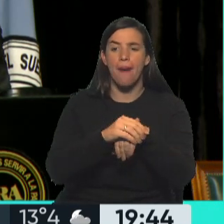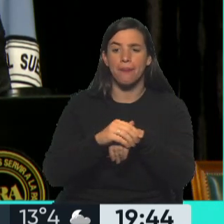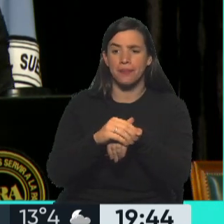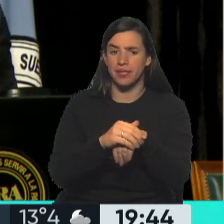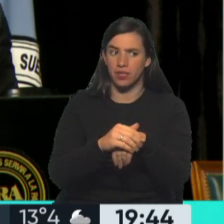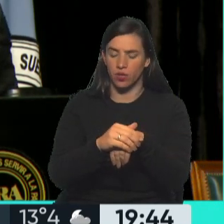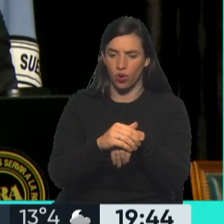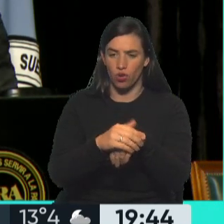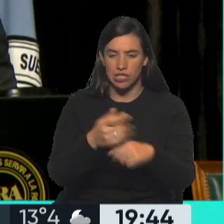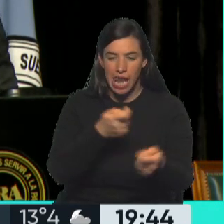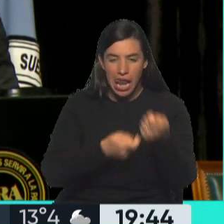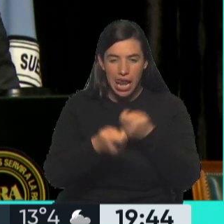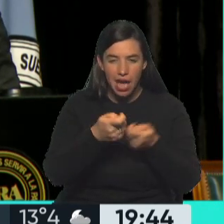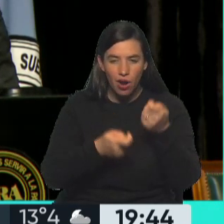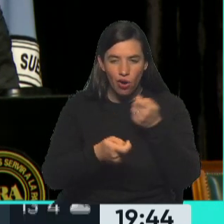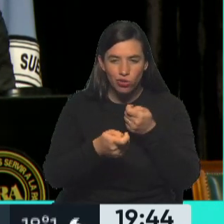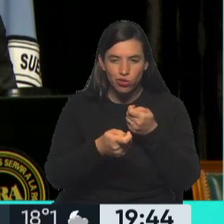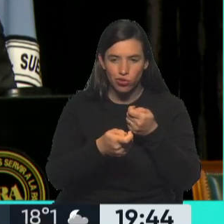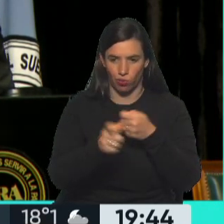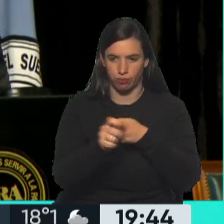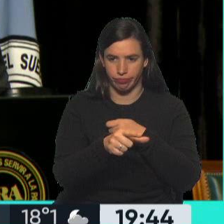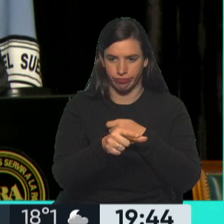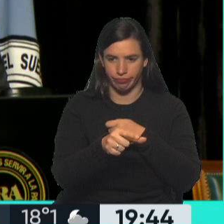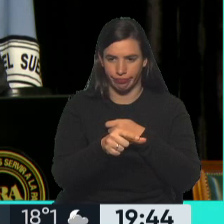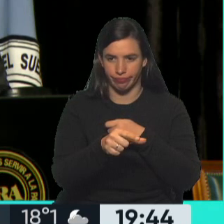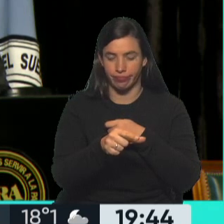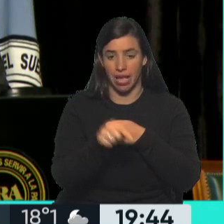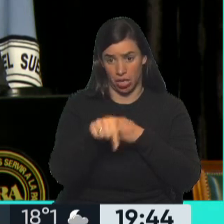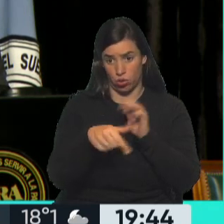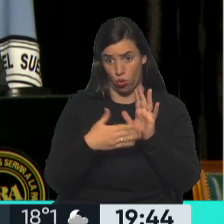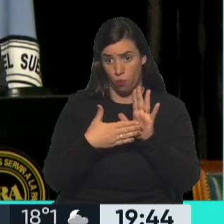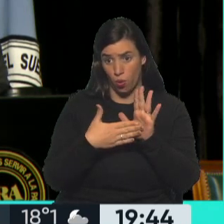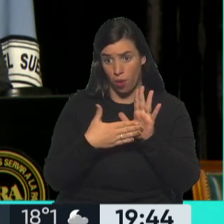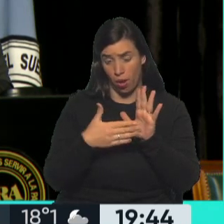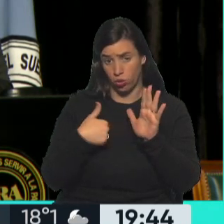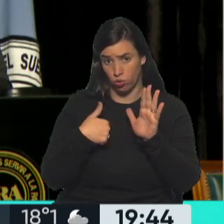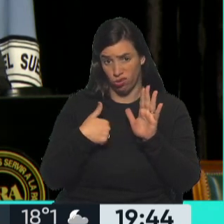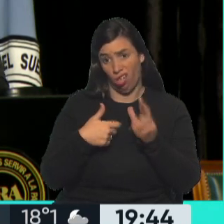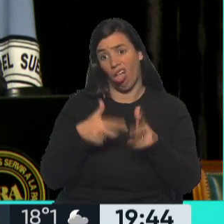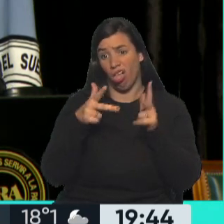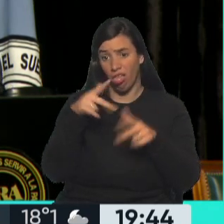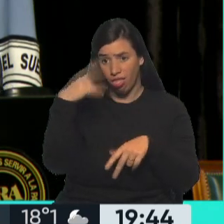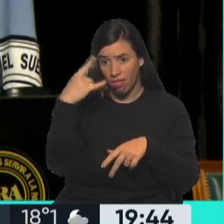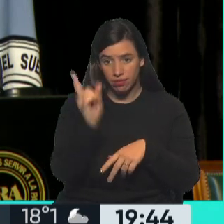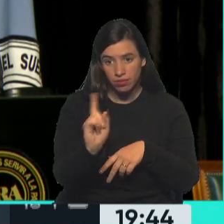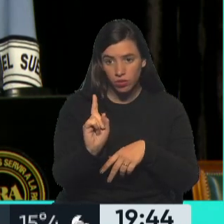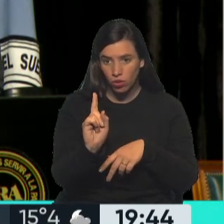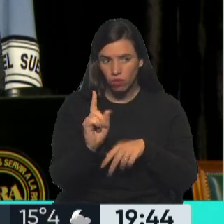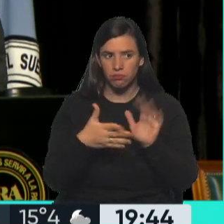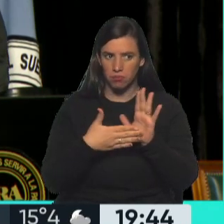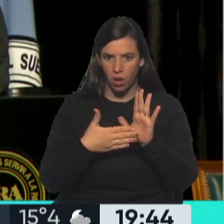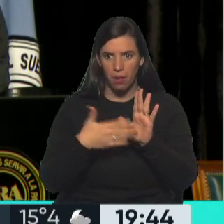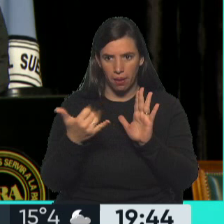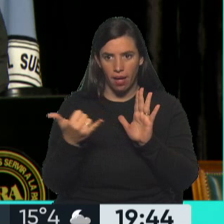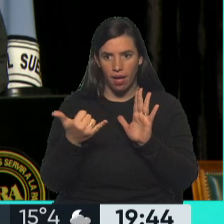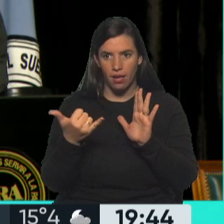y negocios de Mauricio Macri. Esto está comprobado, es decir, yo no lo invento, lo saco de la pura información.